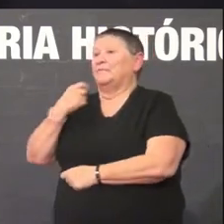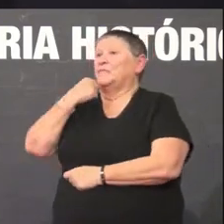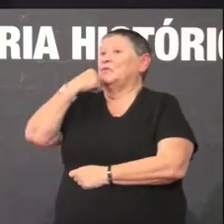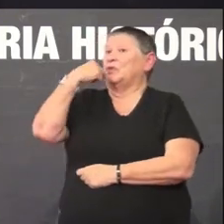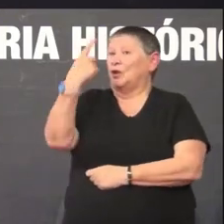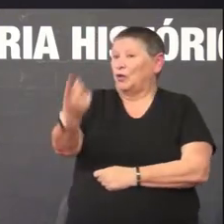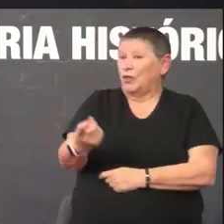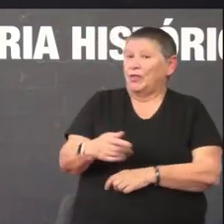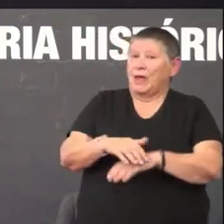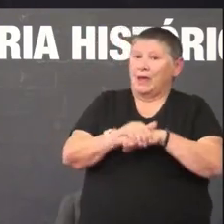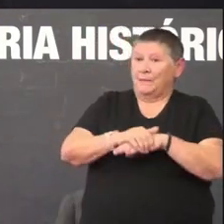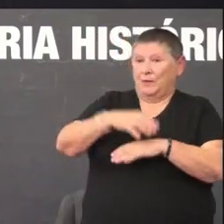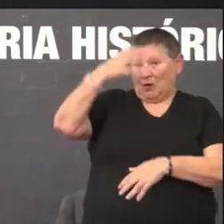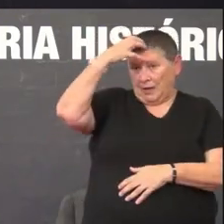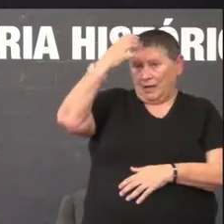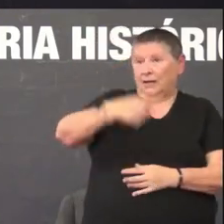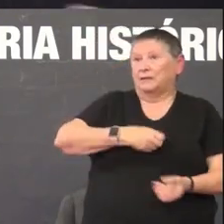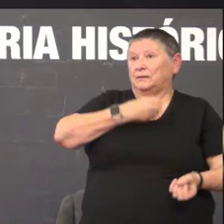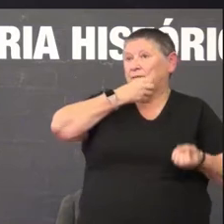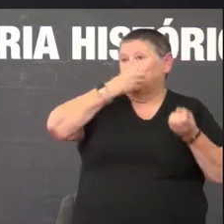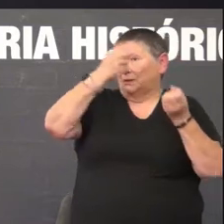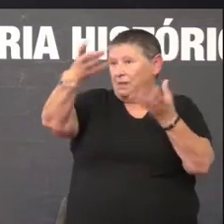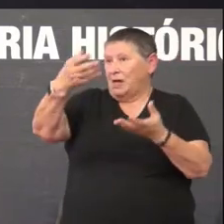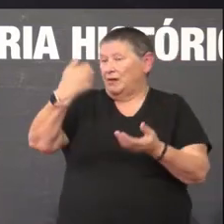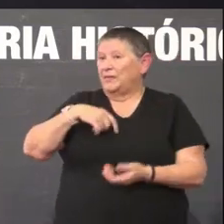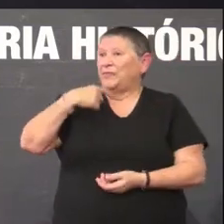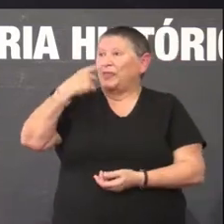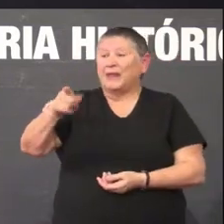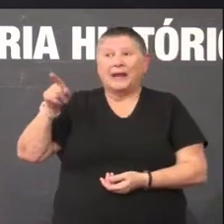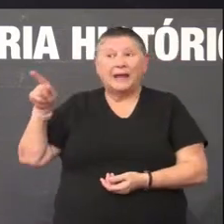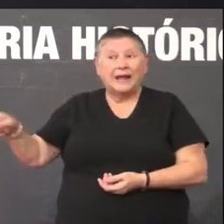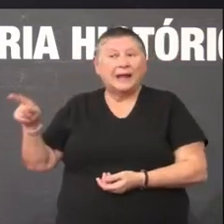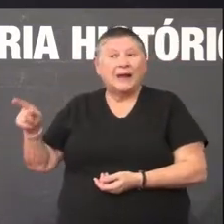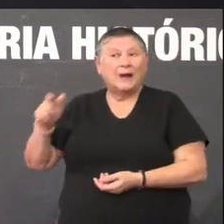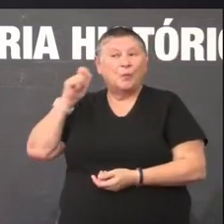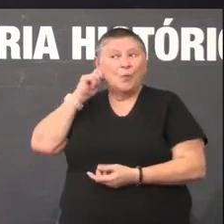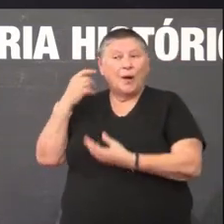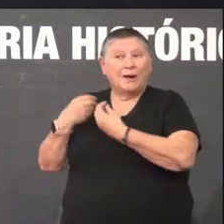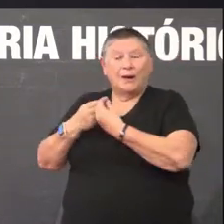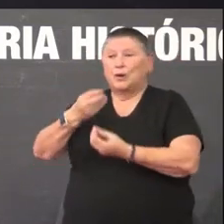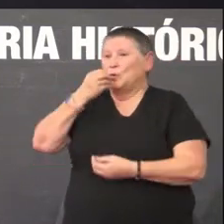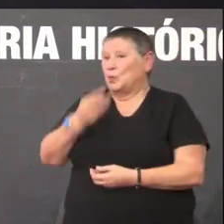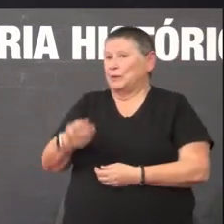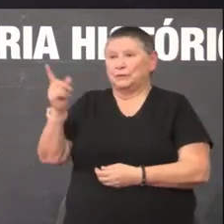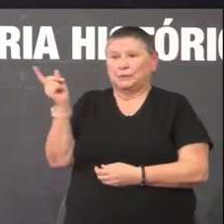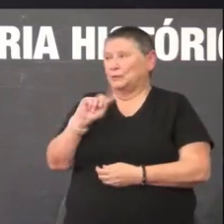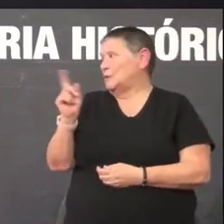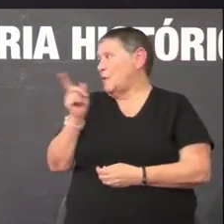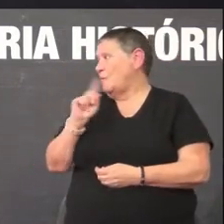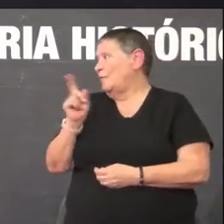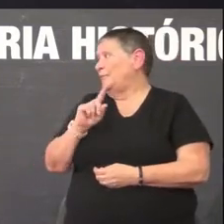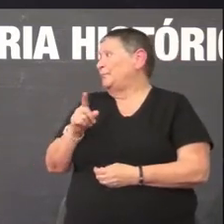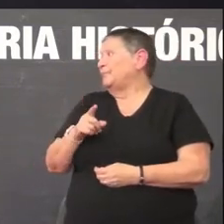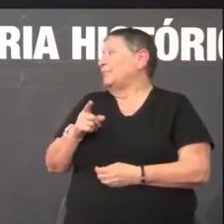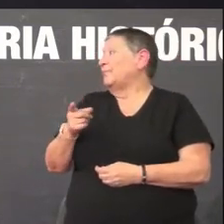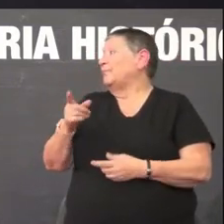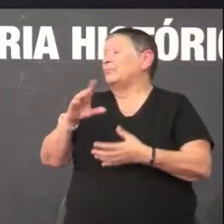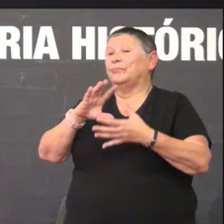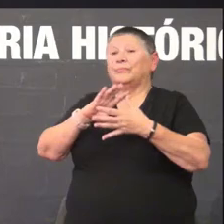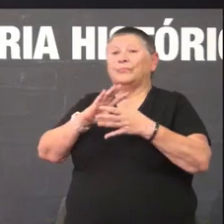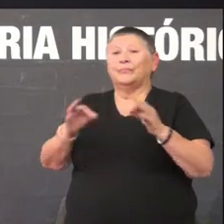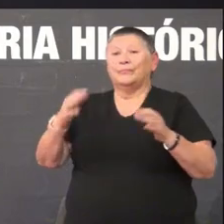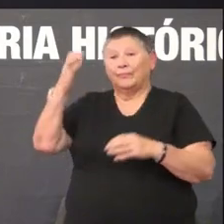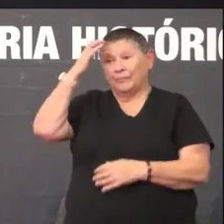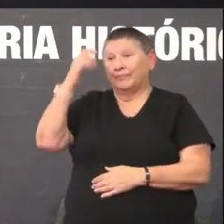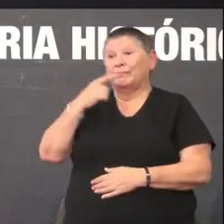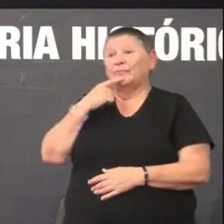Y se lo dice a los amigos del rey. Y los amigos del rey le dicen, decirle al rey que esta no es una buena compañía. Y los amigos del rey le hacen el gesto ese que se hace con el